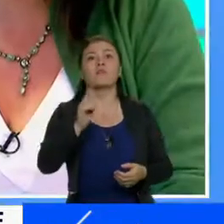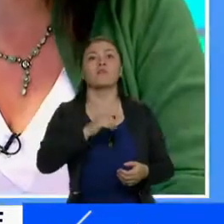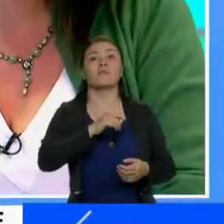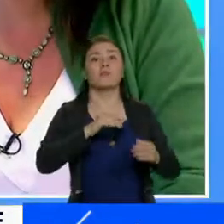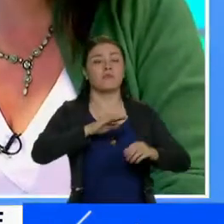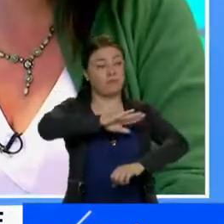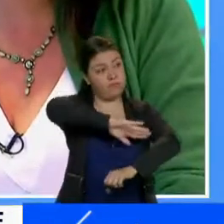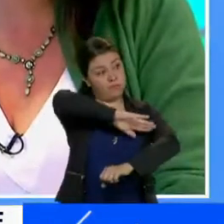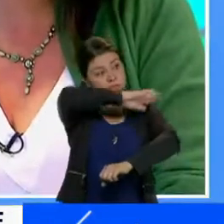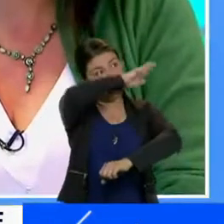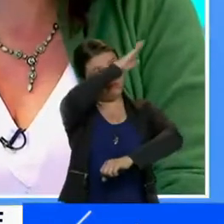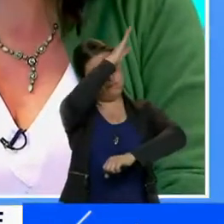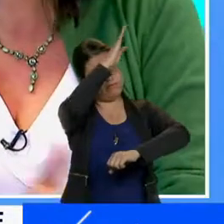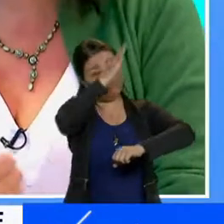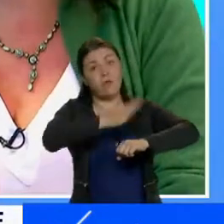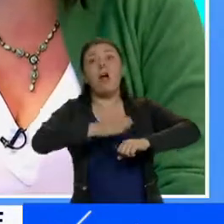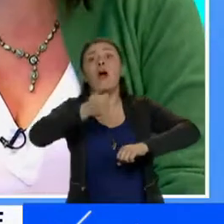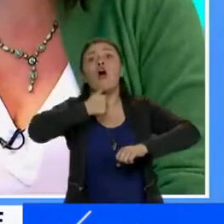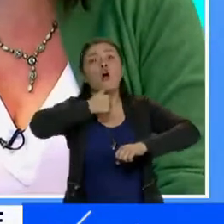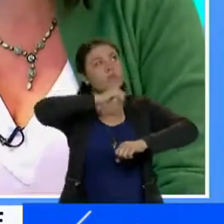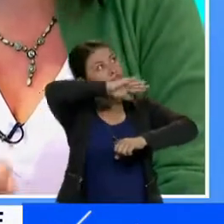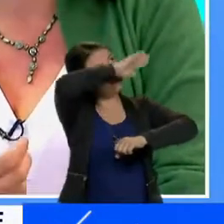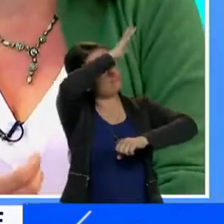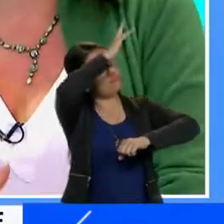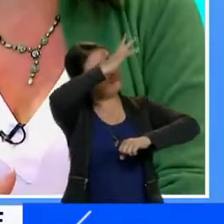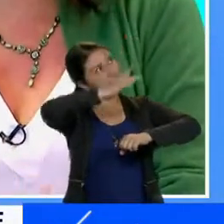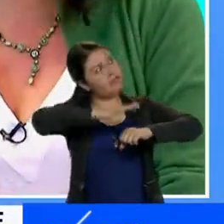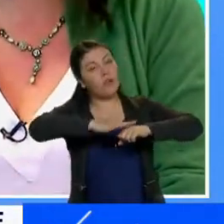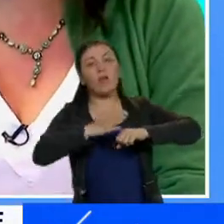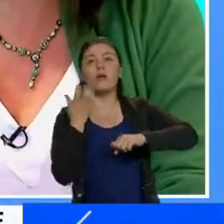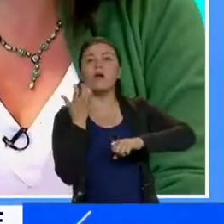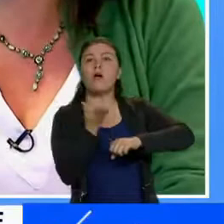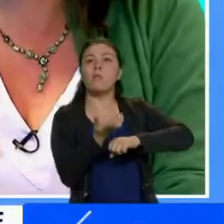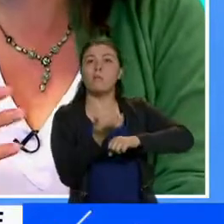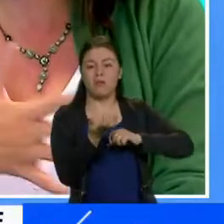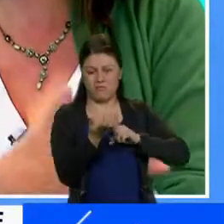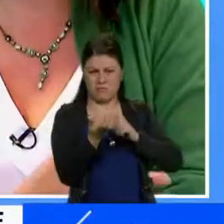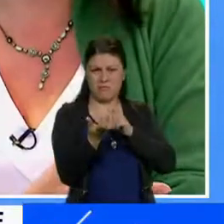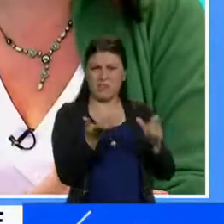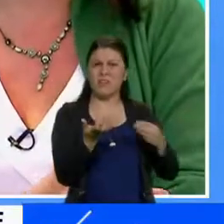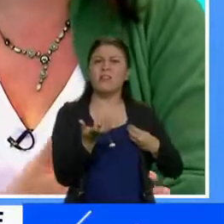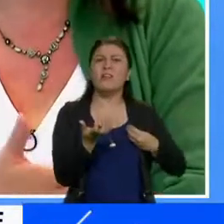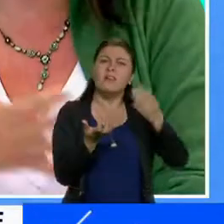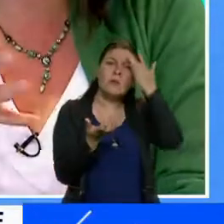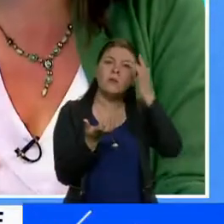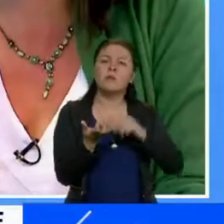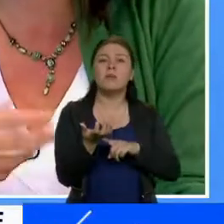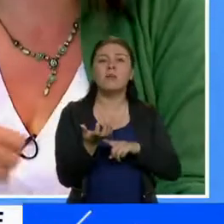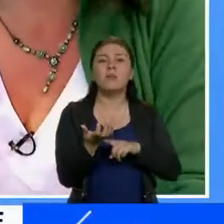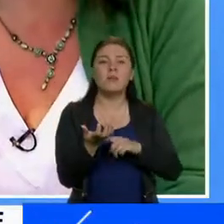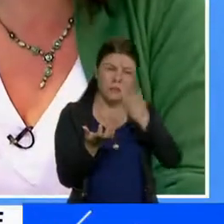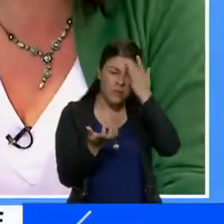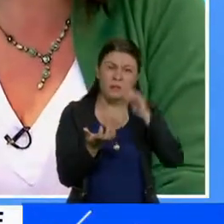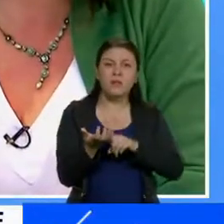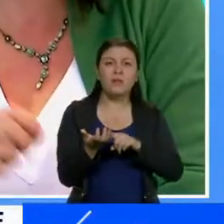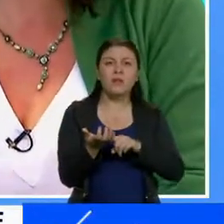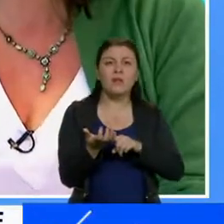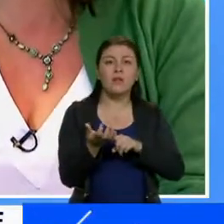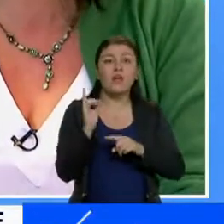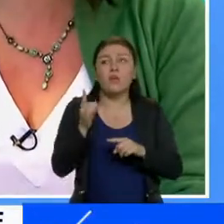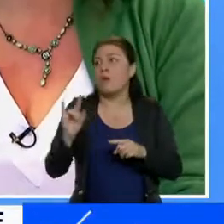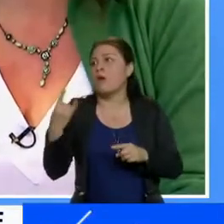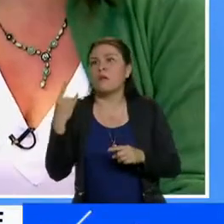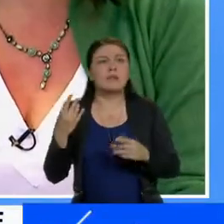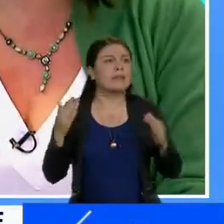de las rondas hídricas. Esa es una decisión. Pudo ser las mismas comunidades, las mismas poblaciones que llegaron por diferentes